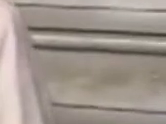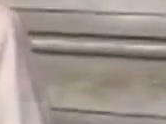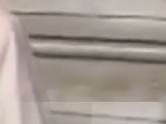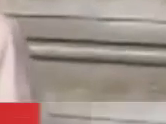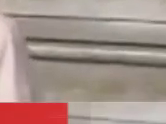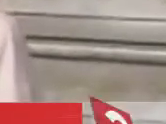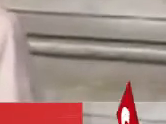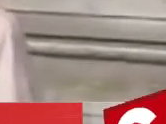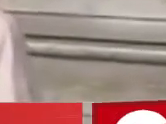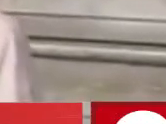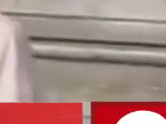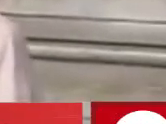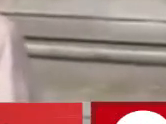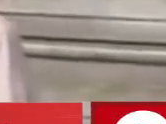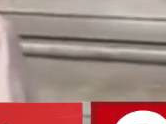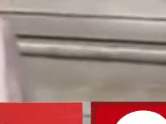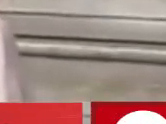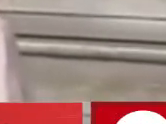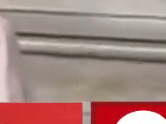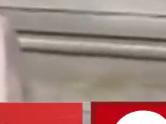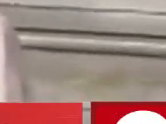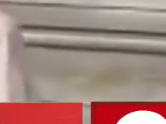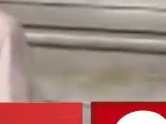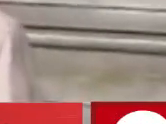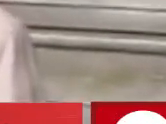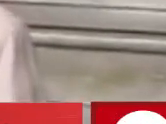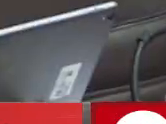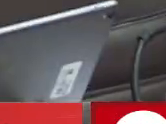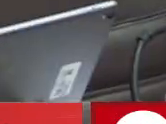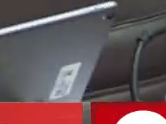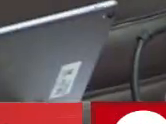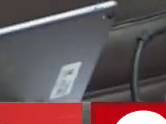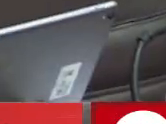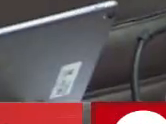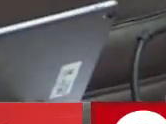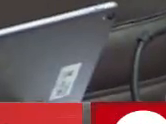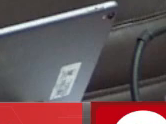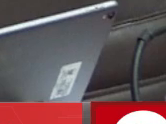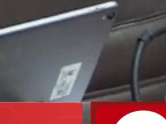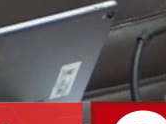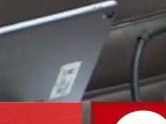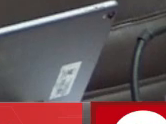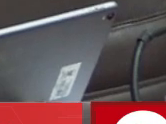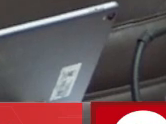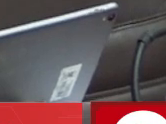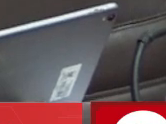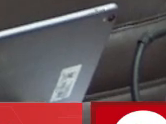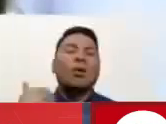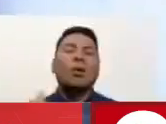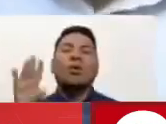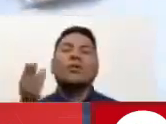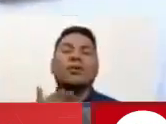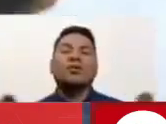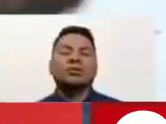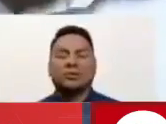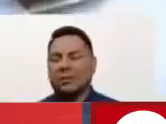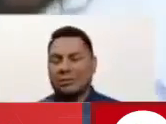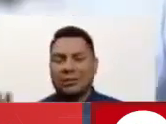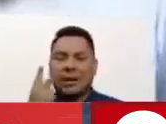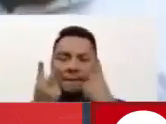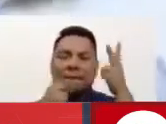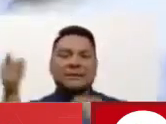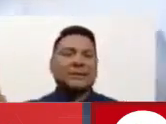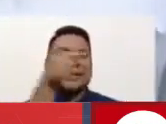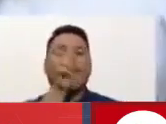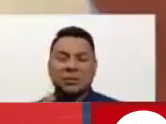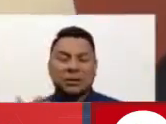la congresista luz salgado asumió desde el 5 de noviembre el cargo de secretaria general de esfuerzo popular en reemplazo de josé chlimper